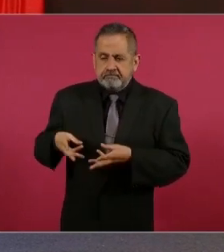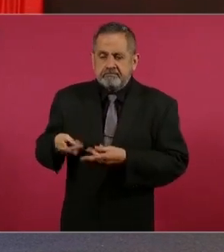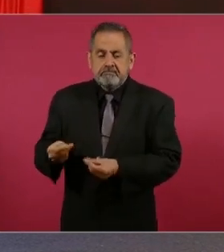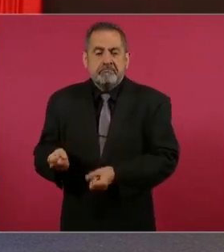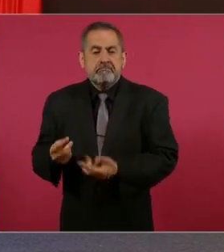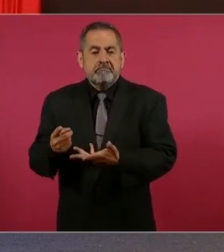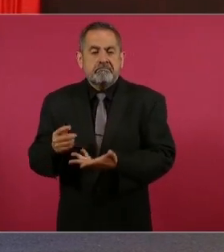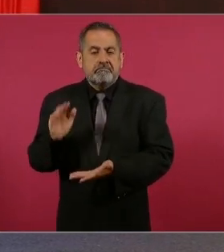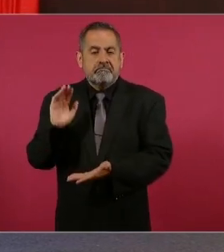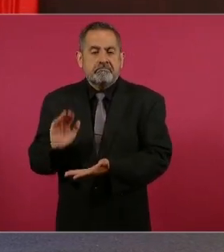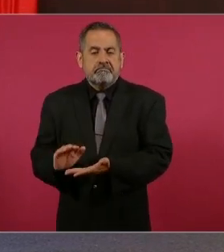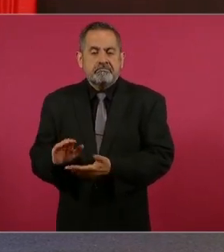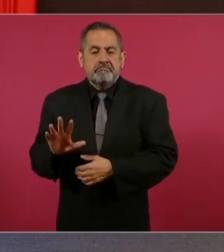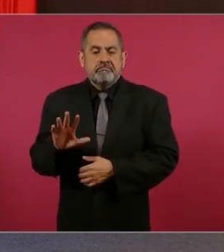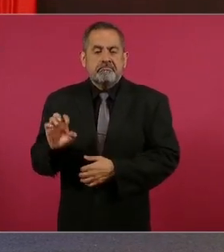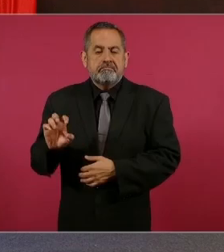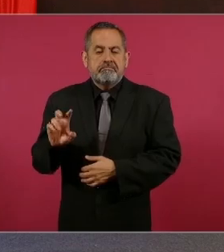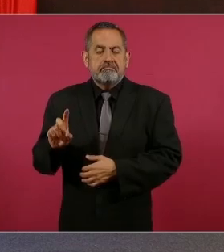ejercimos